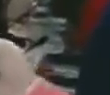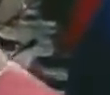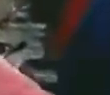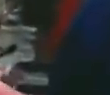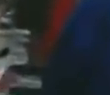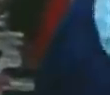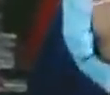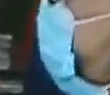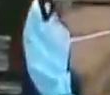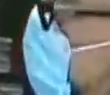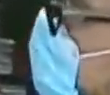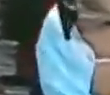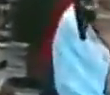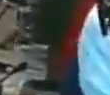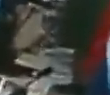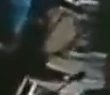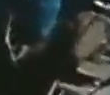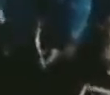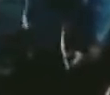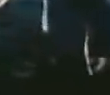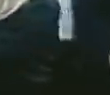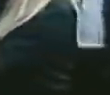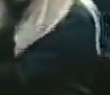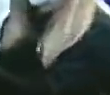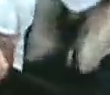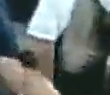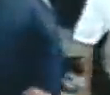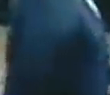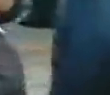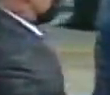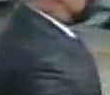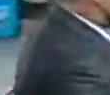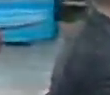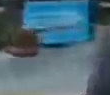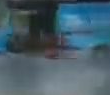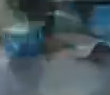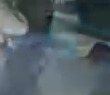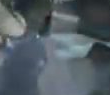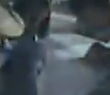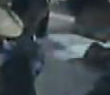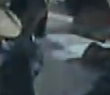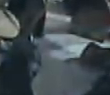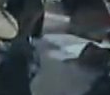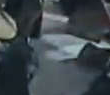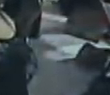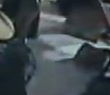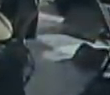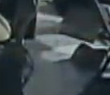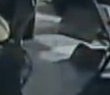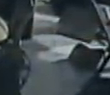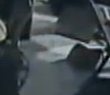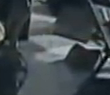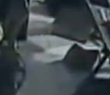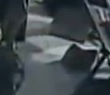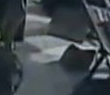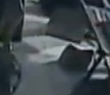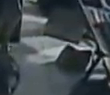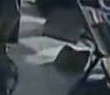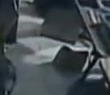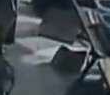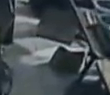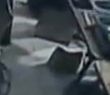la libertad, la soberanía del pueblo venezolano, que marcha y transita por los caminos dados por los